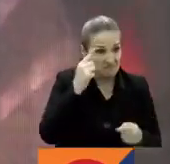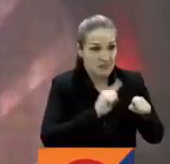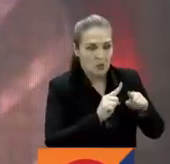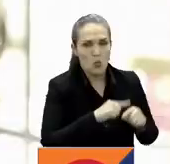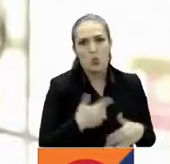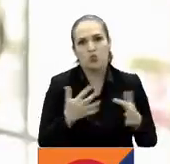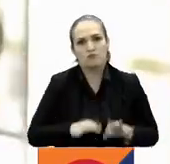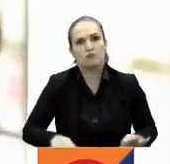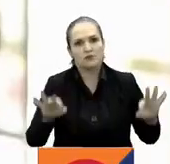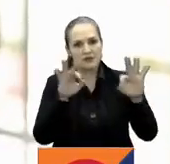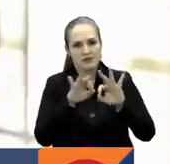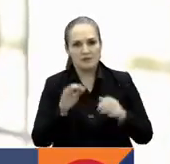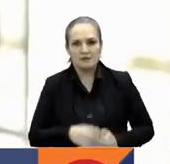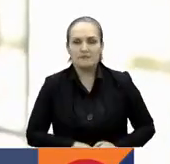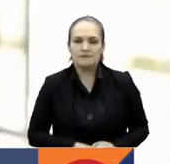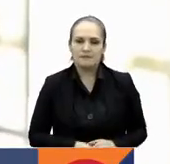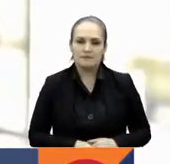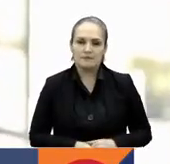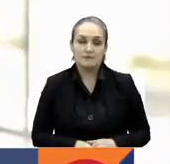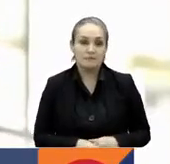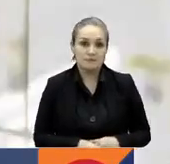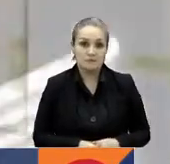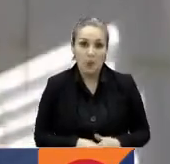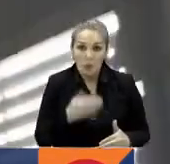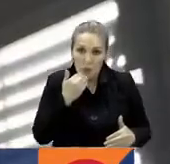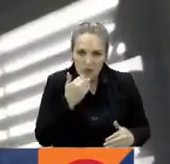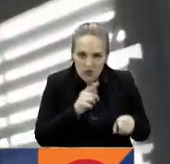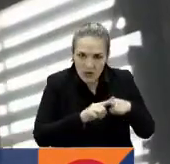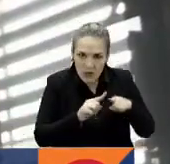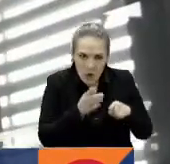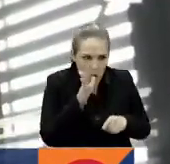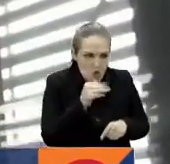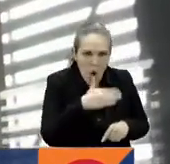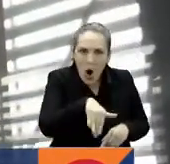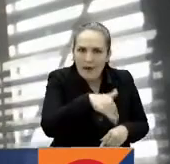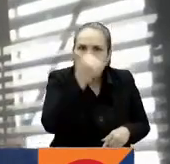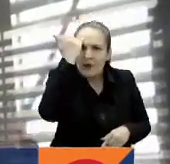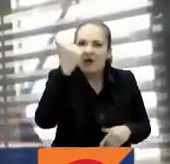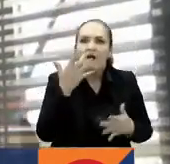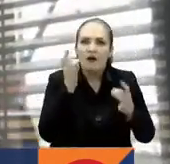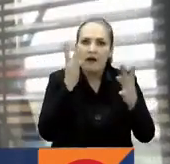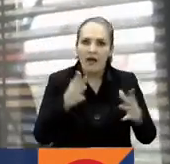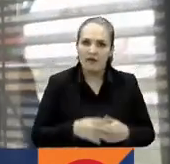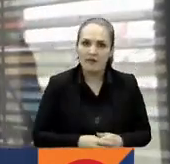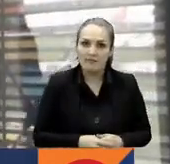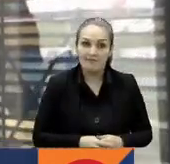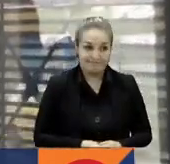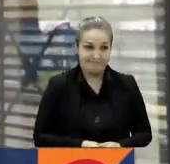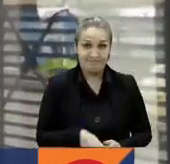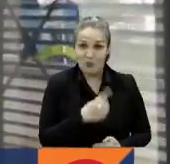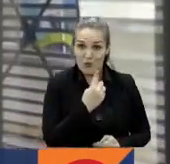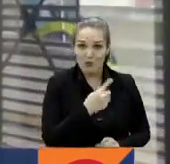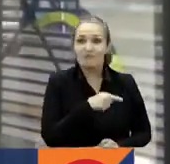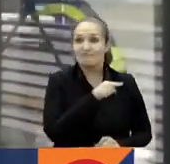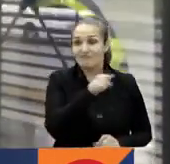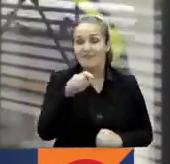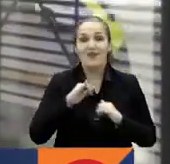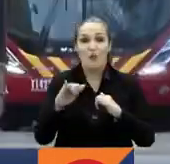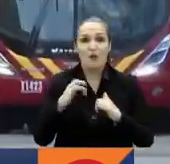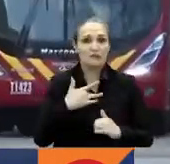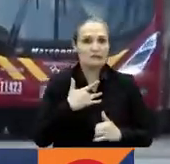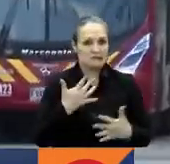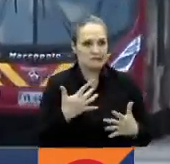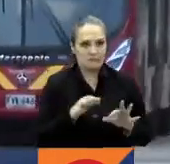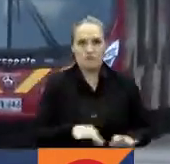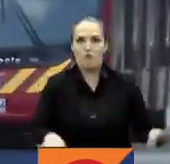diaria. Grave, si lo cierran, grave. Esa es la opinión popular de John y de millones de bogotanos ante la posibilidad de